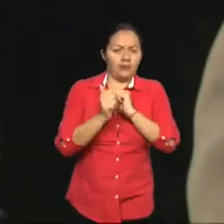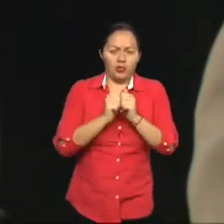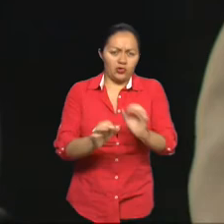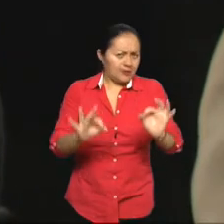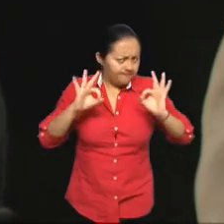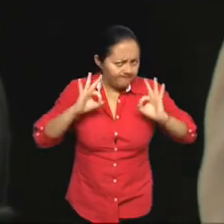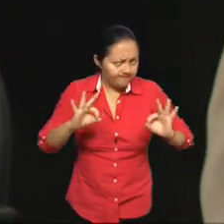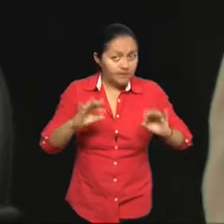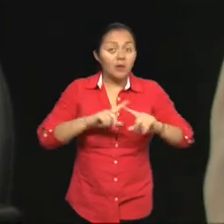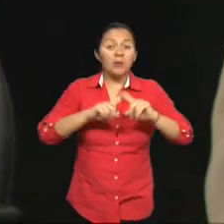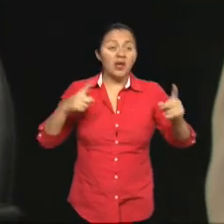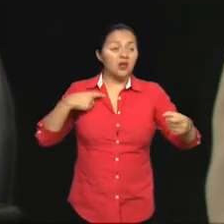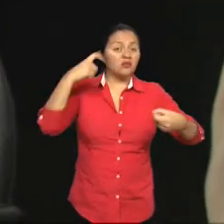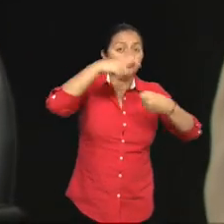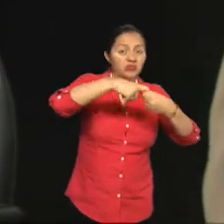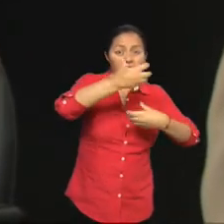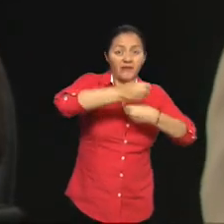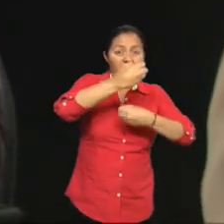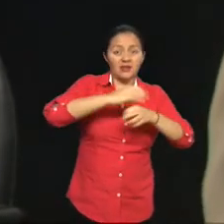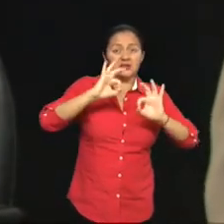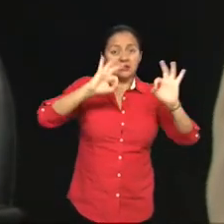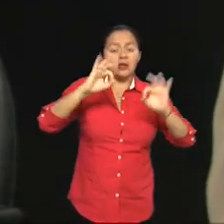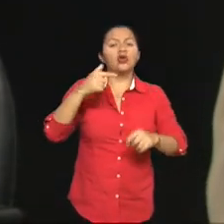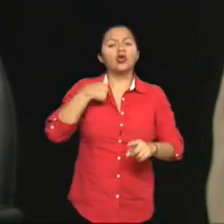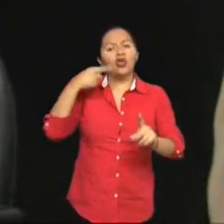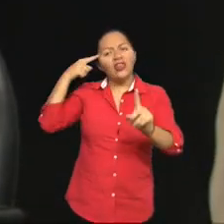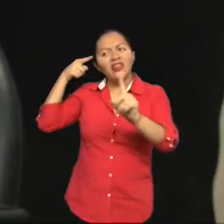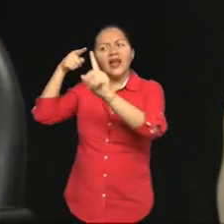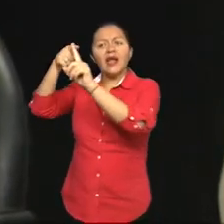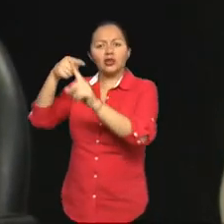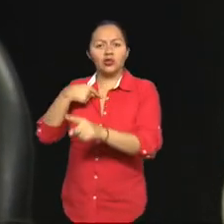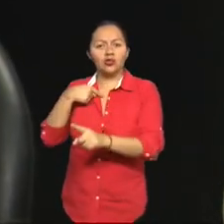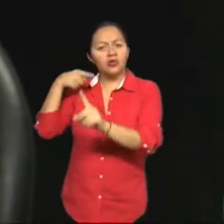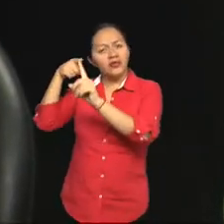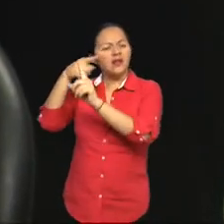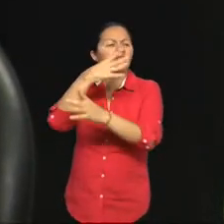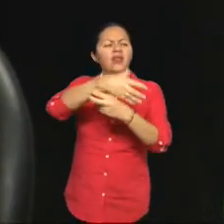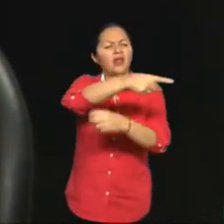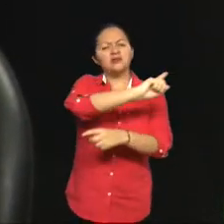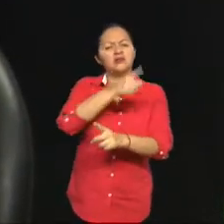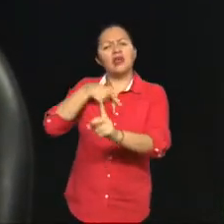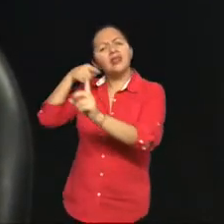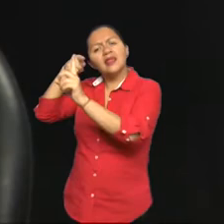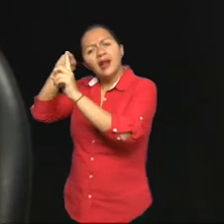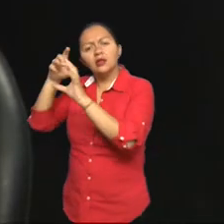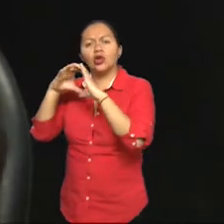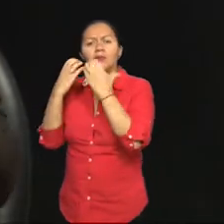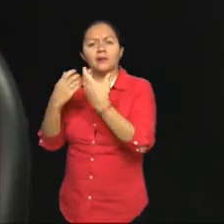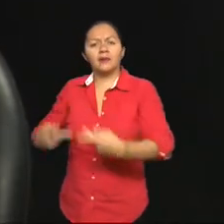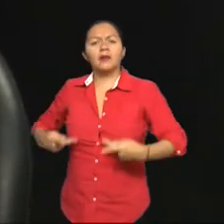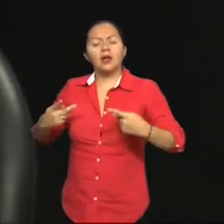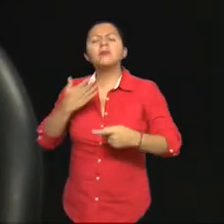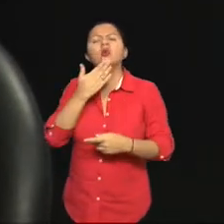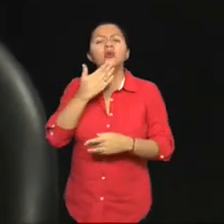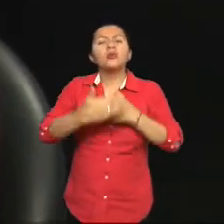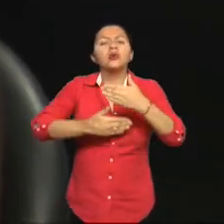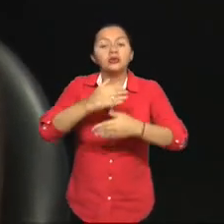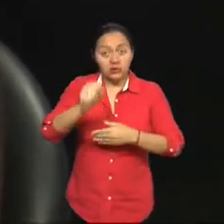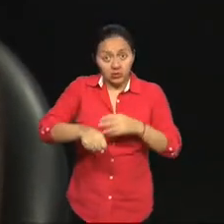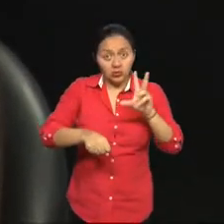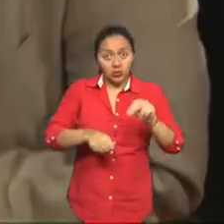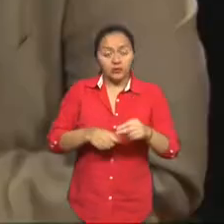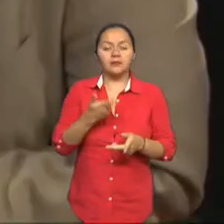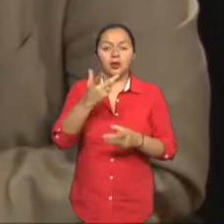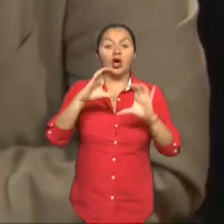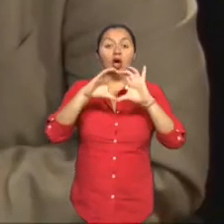no pertenezco a ninguna federación y me comunico con ustedes de manera directa, ¿cuál es el procedimiento para que yo pueda ser parte del deporte de alto rendimiento? Como